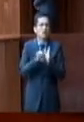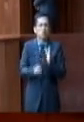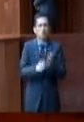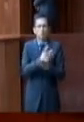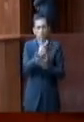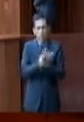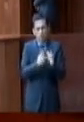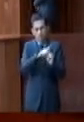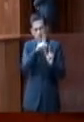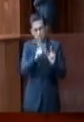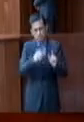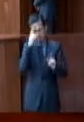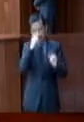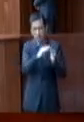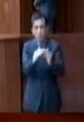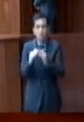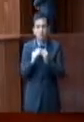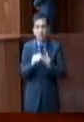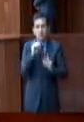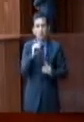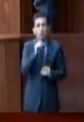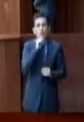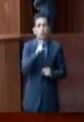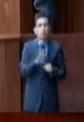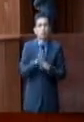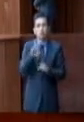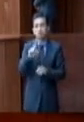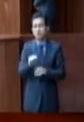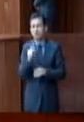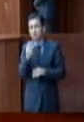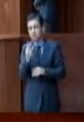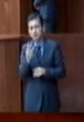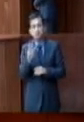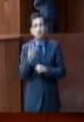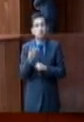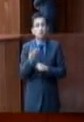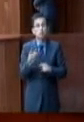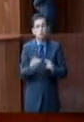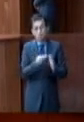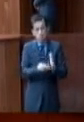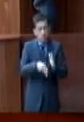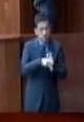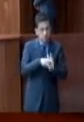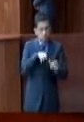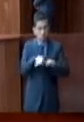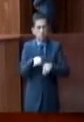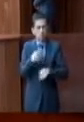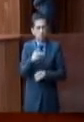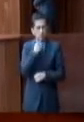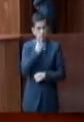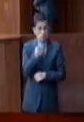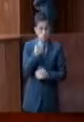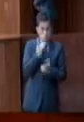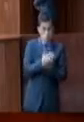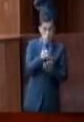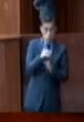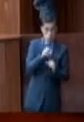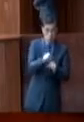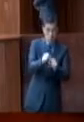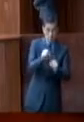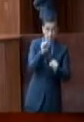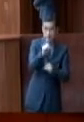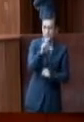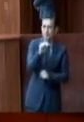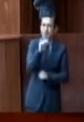o la incorporación de 73 mil plazas pero no sólo como un logro sindical sino también difundiéndolo